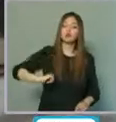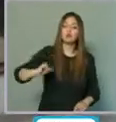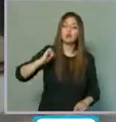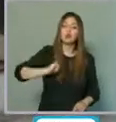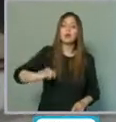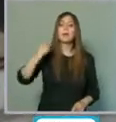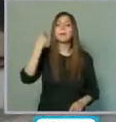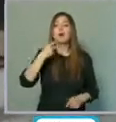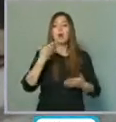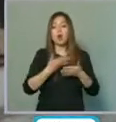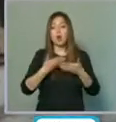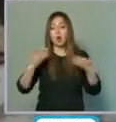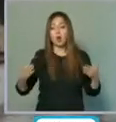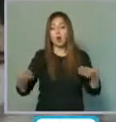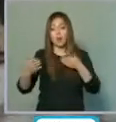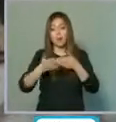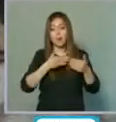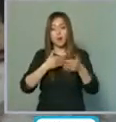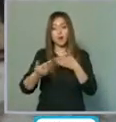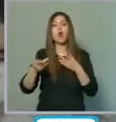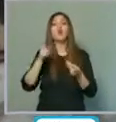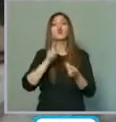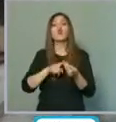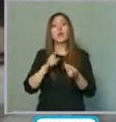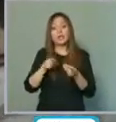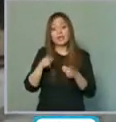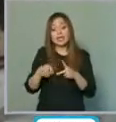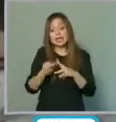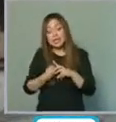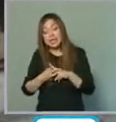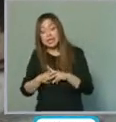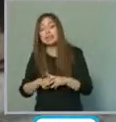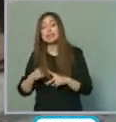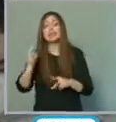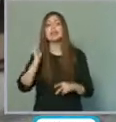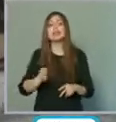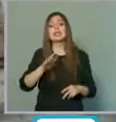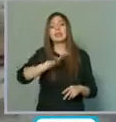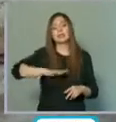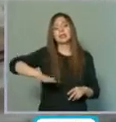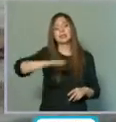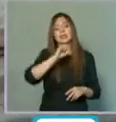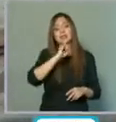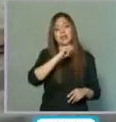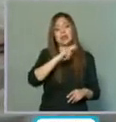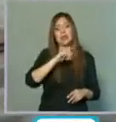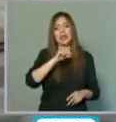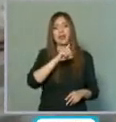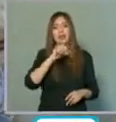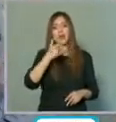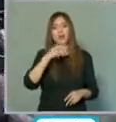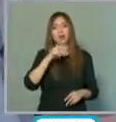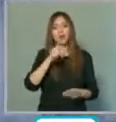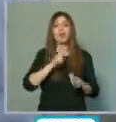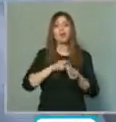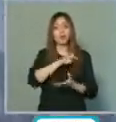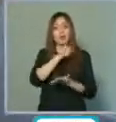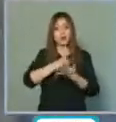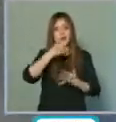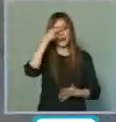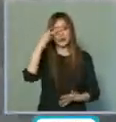siendo bien modernas. Acá, a donde comienza la Sierra de Guadalupe, y es Ciudad de México.